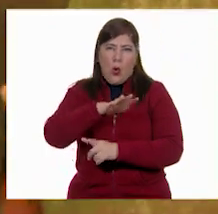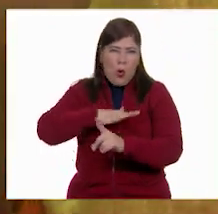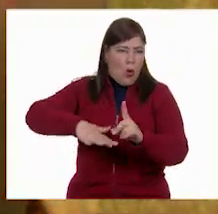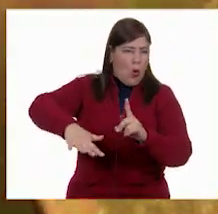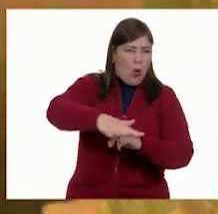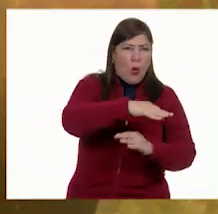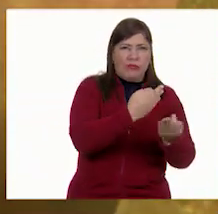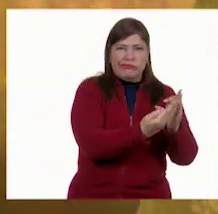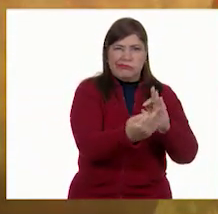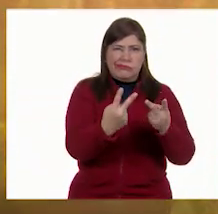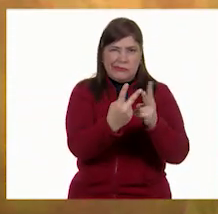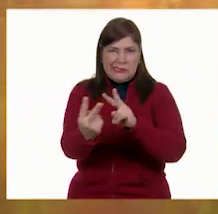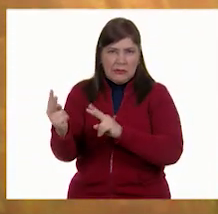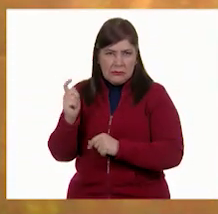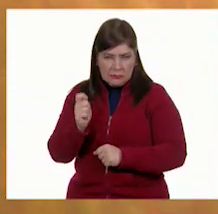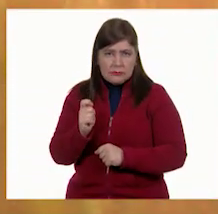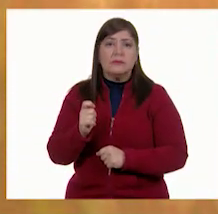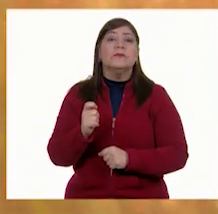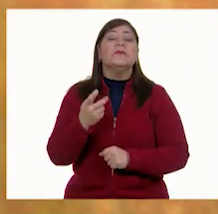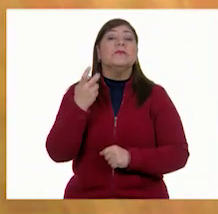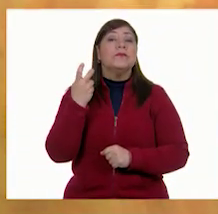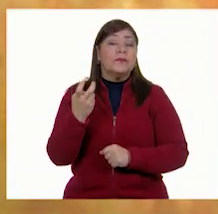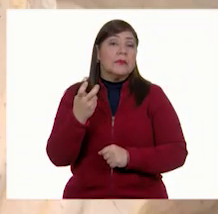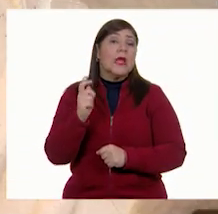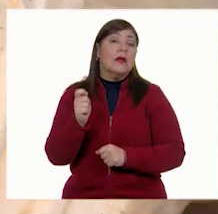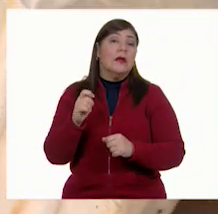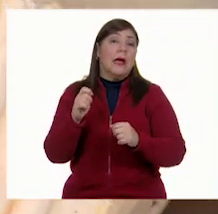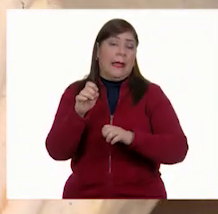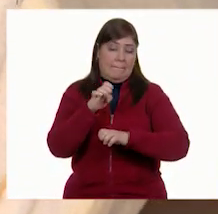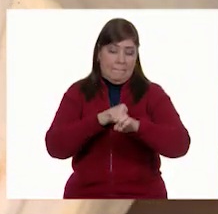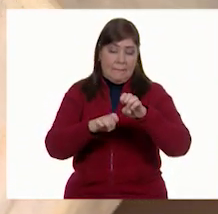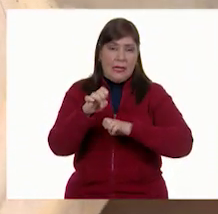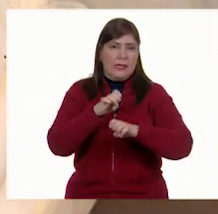ayuda. FEMSA, una empresa mexicana